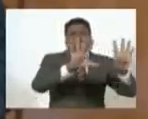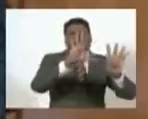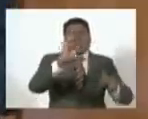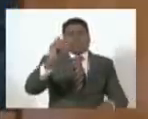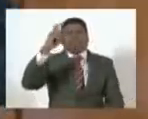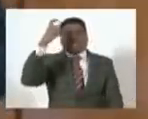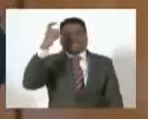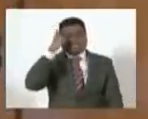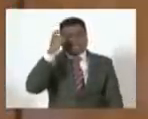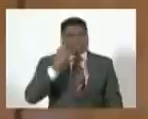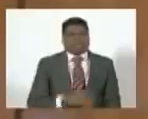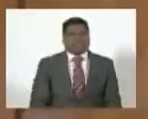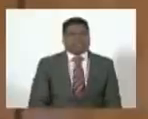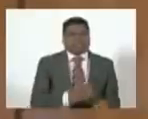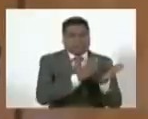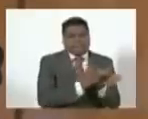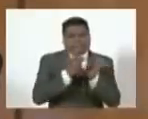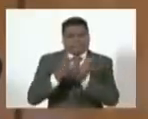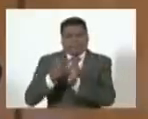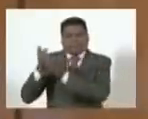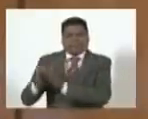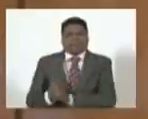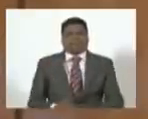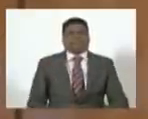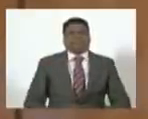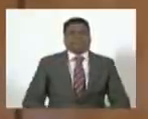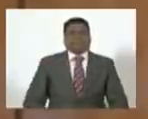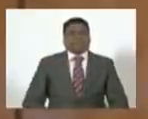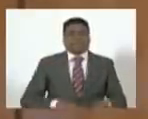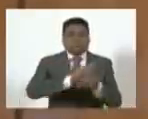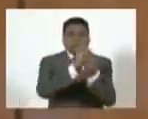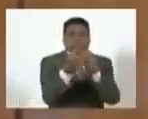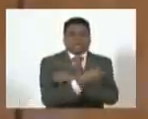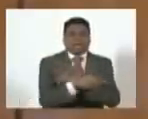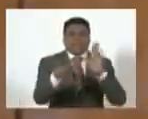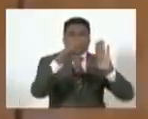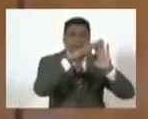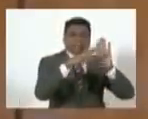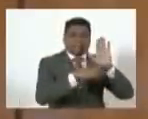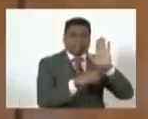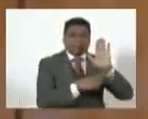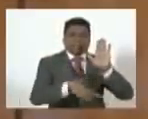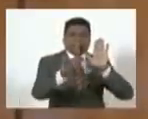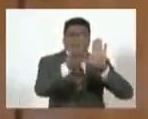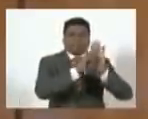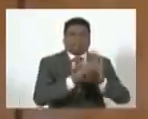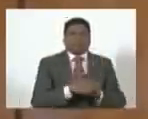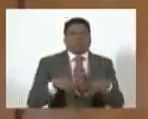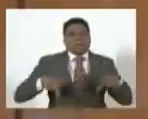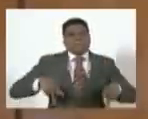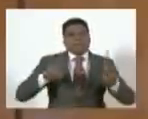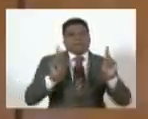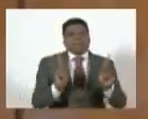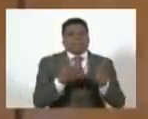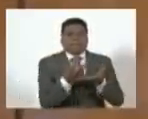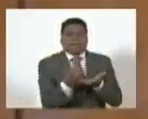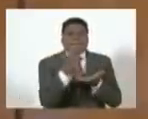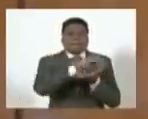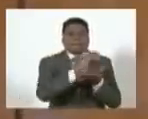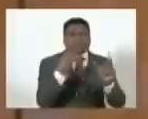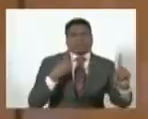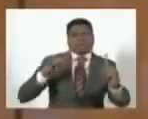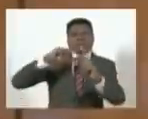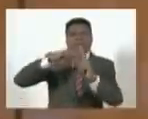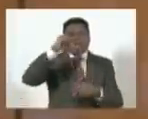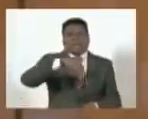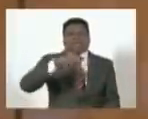días. Esta reforma del reglamento del impuesto sobre la renta nos permitirá sumar en este